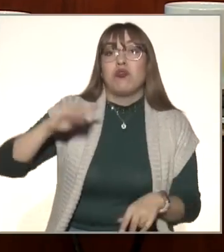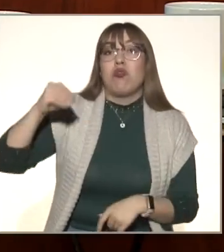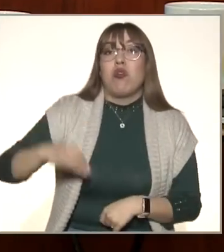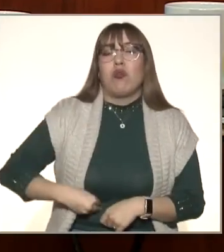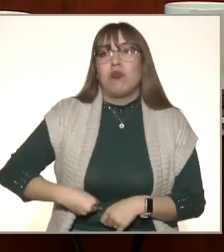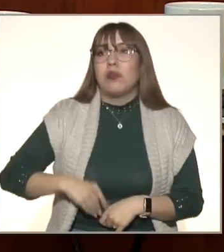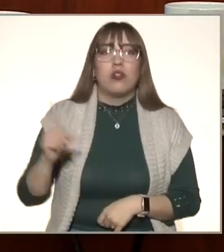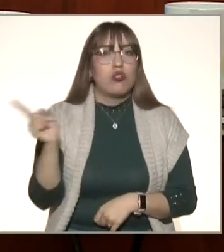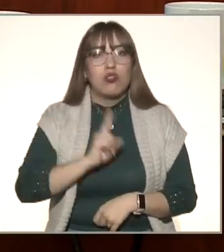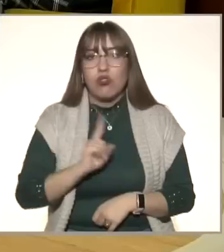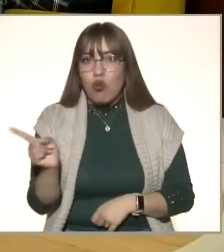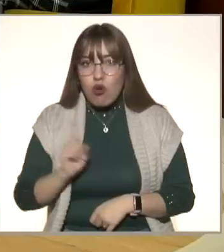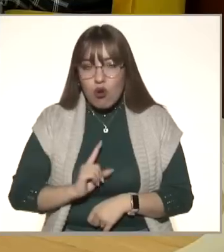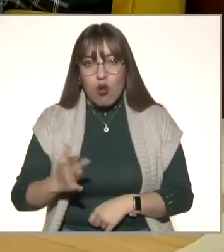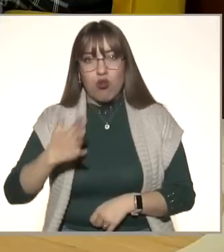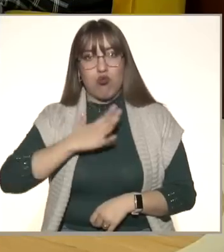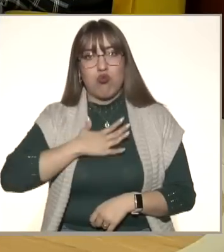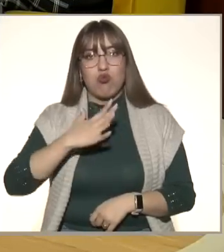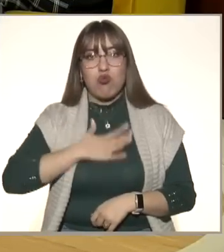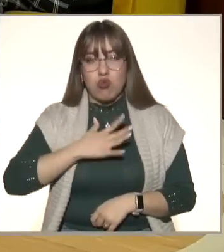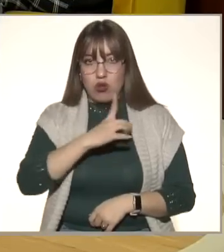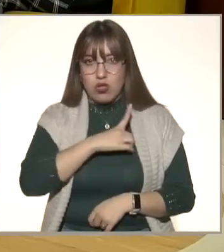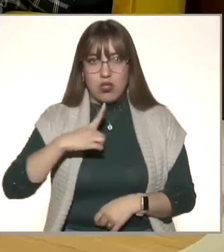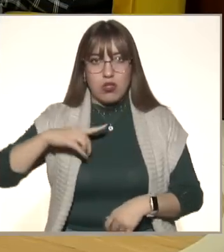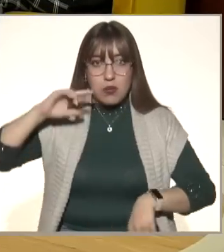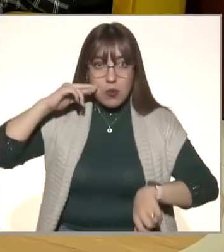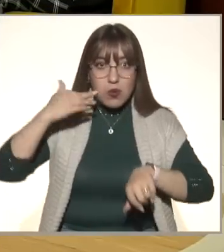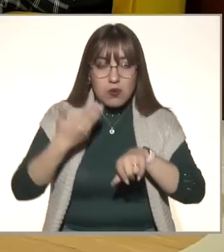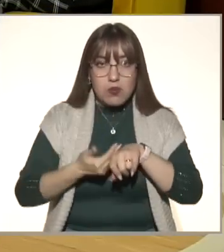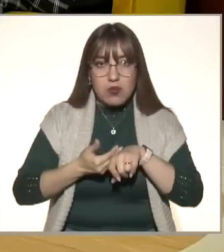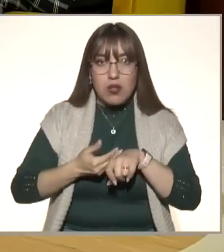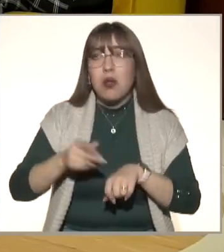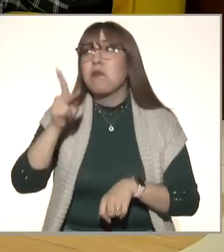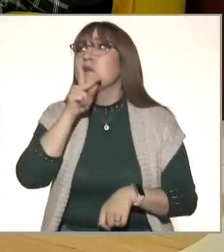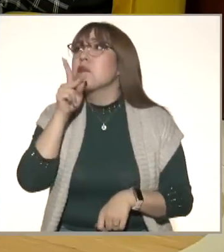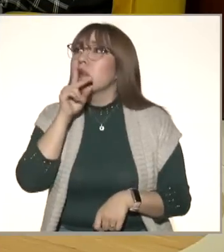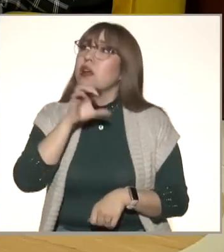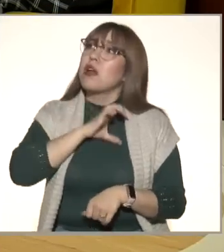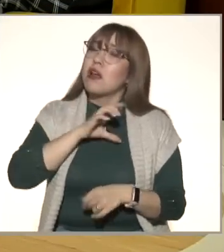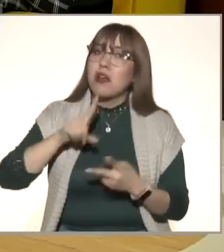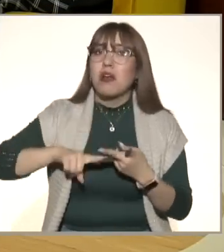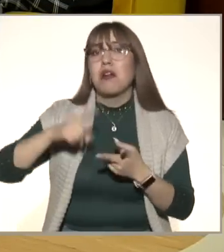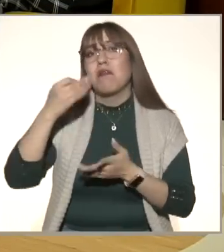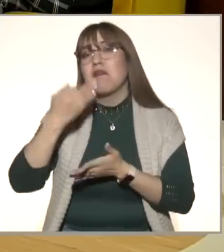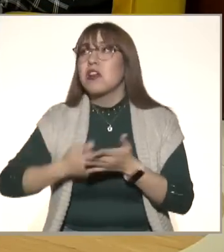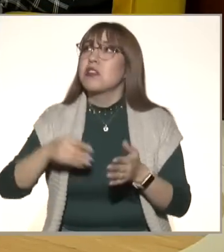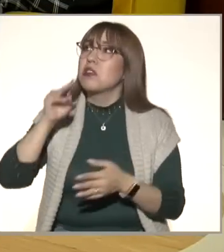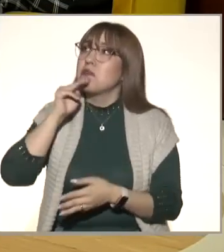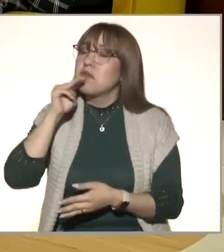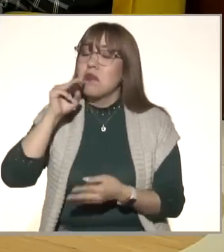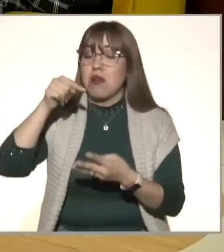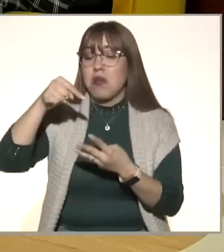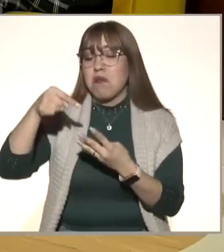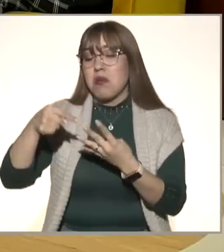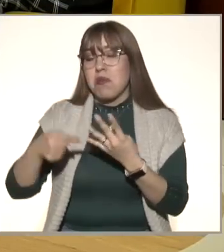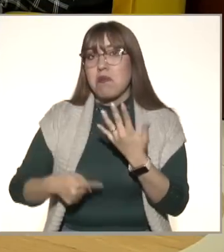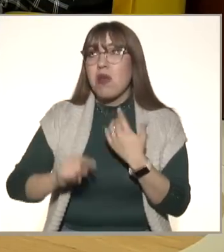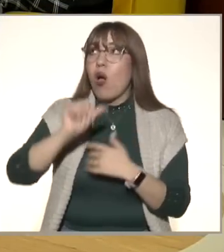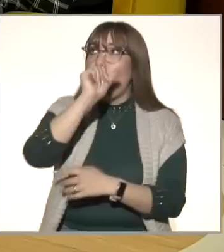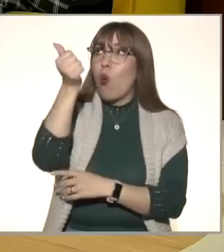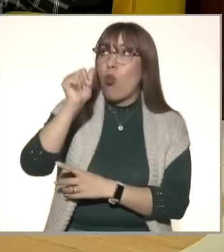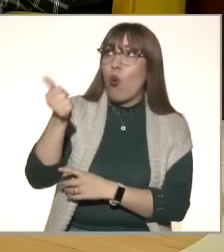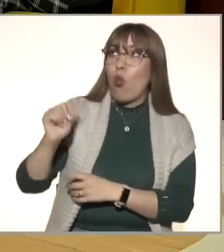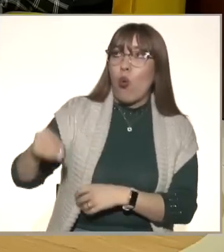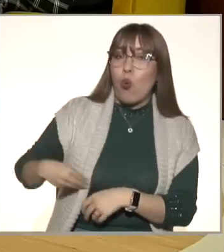con la esperanza de que el otro cambie, de que mi mamá me diga, de que mi papá ahora sí me quiera. Sí, claro. Y es más bien, es cómo